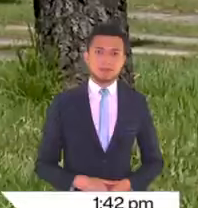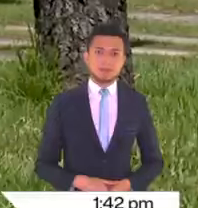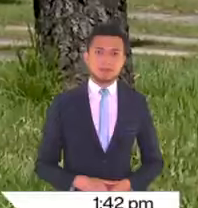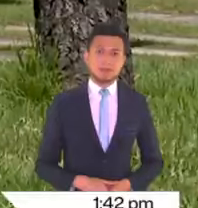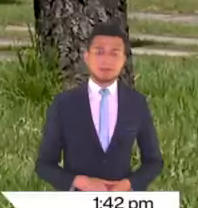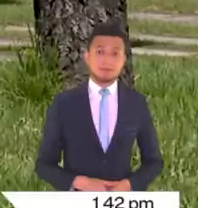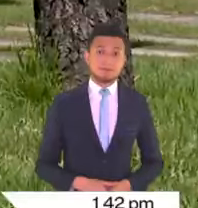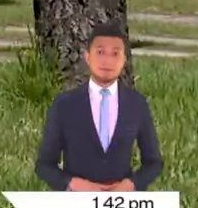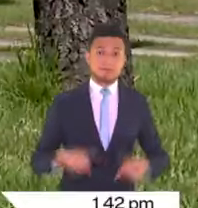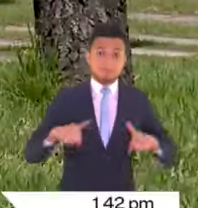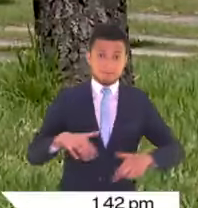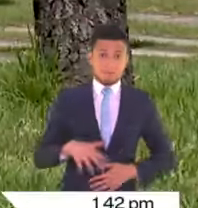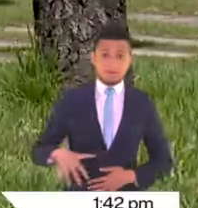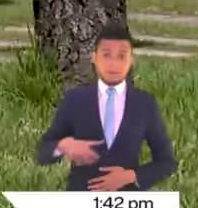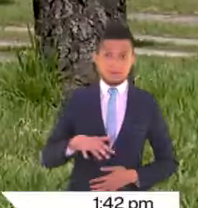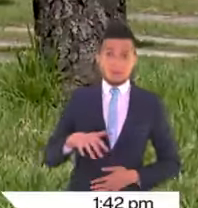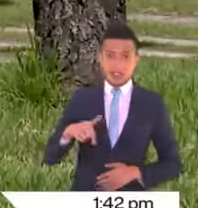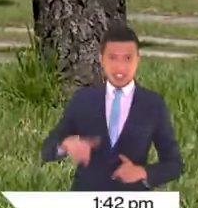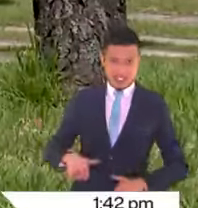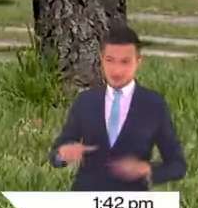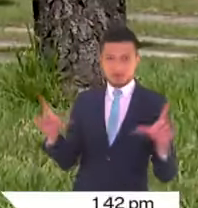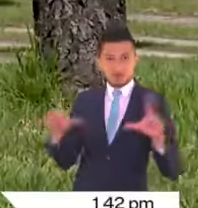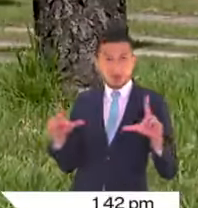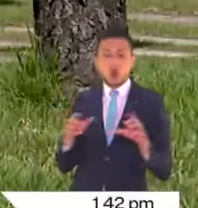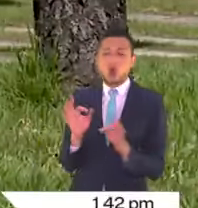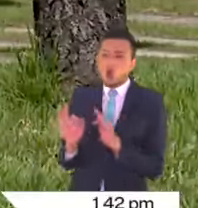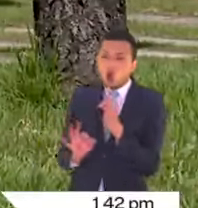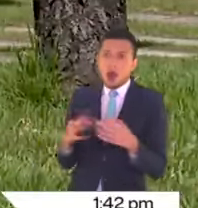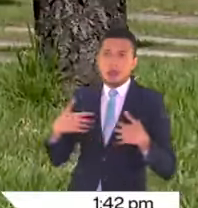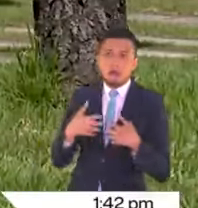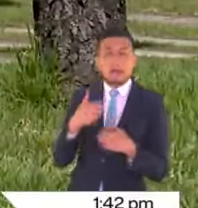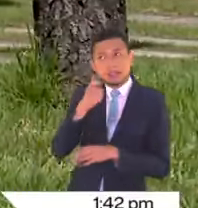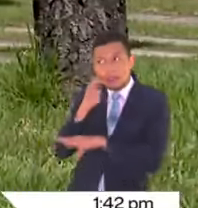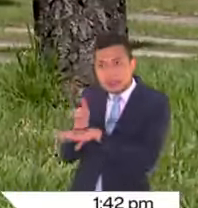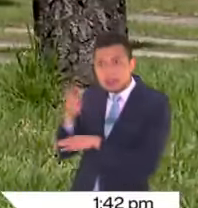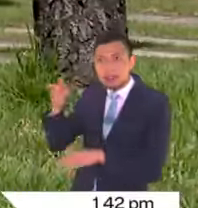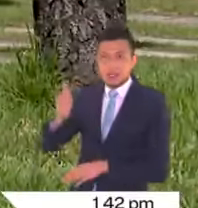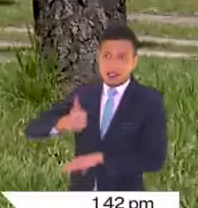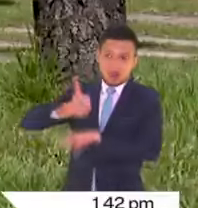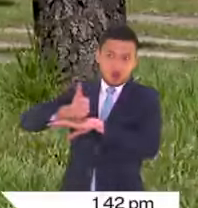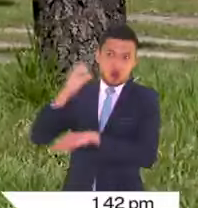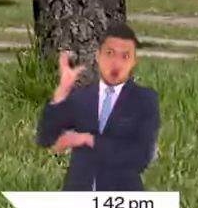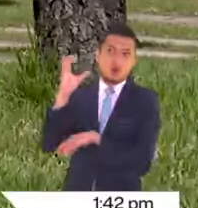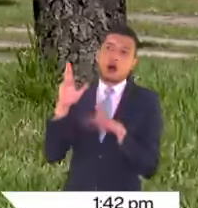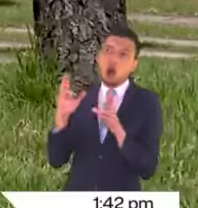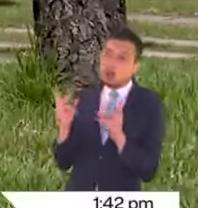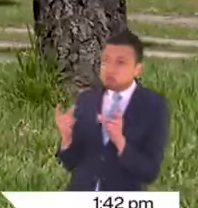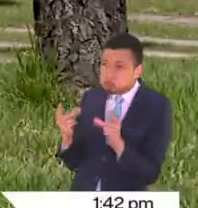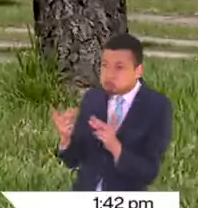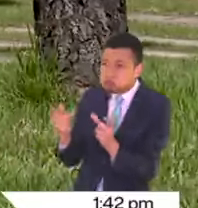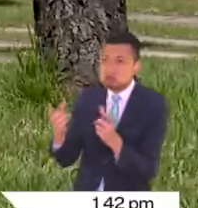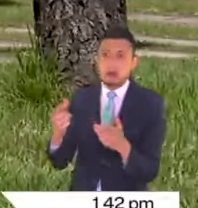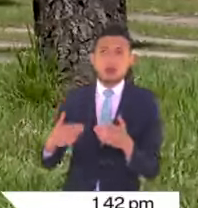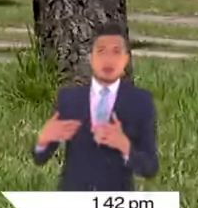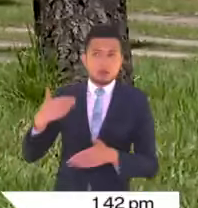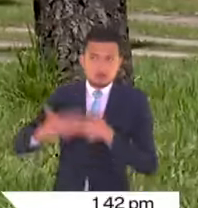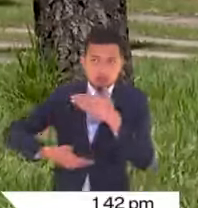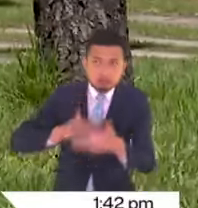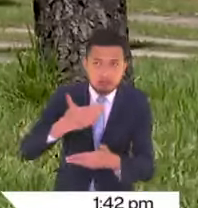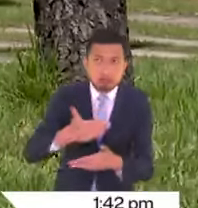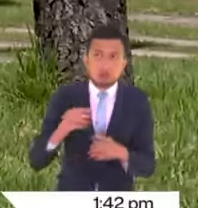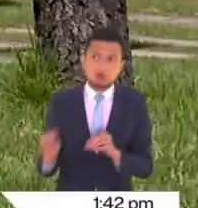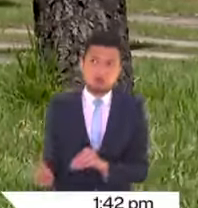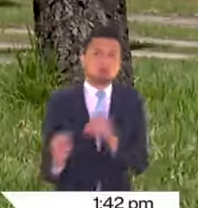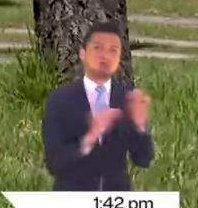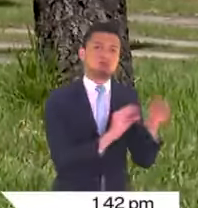Desde aquí, desde Tu Lado Animal, estaremos muy pendientes de las autoridades colombianas para que agilicen y para que lleven a cabo este traslado con